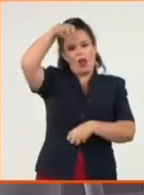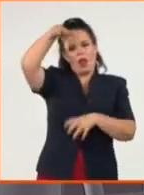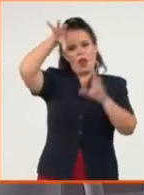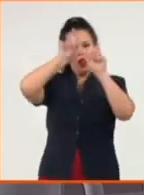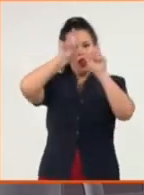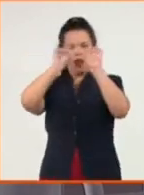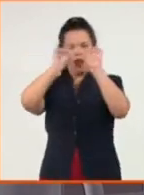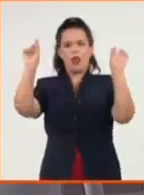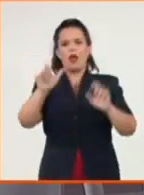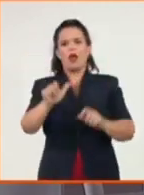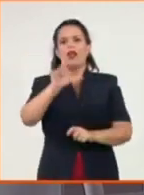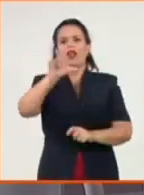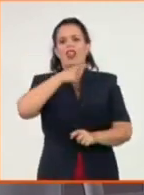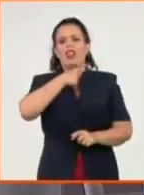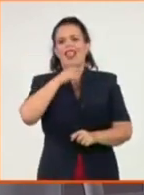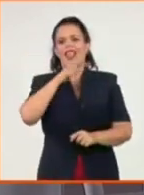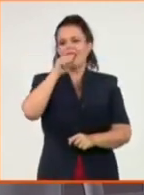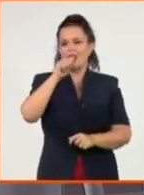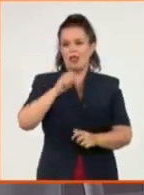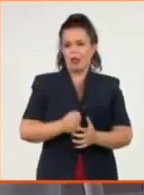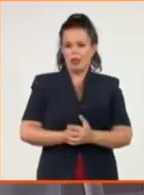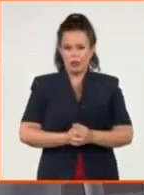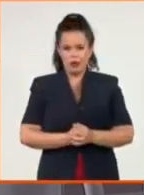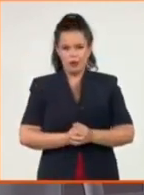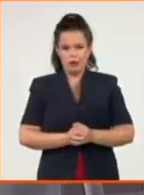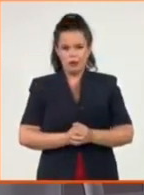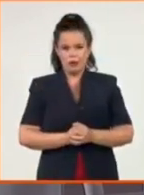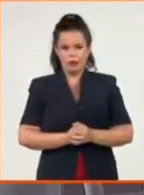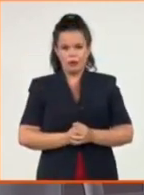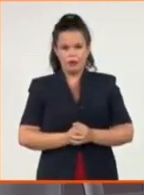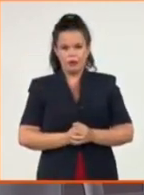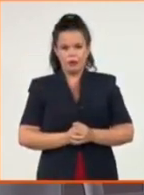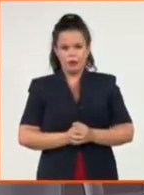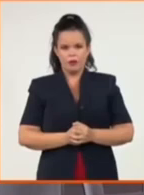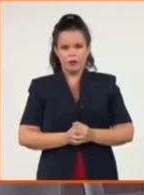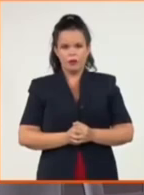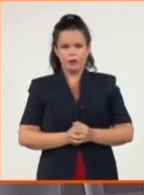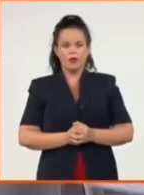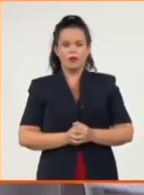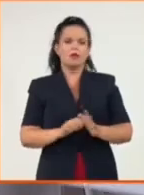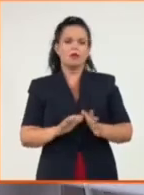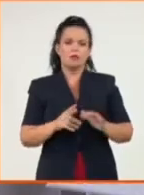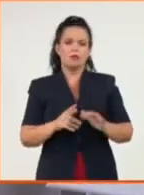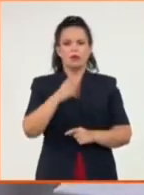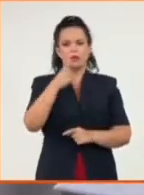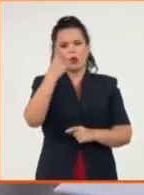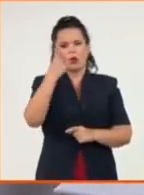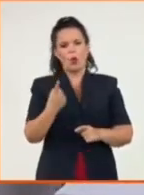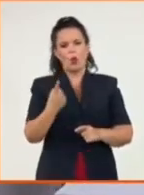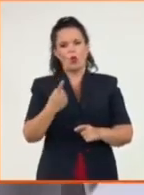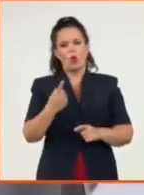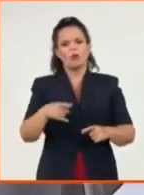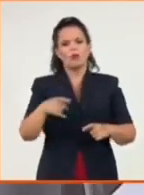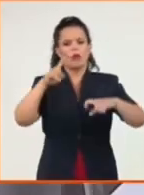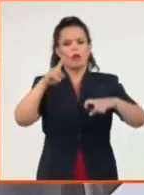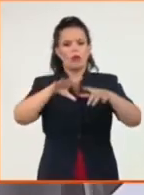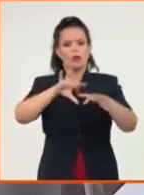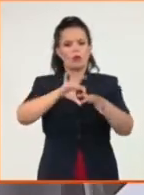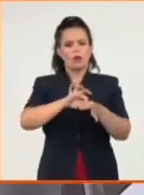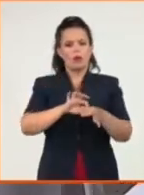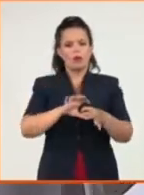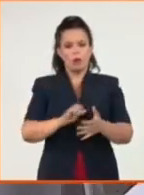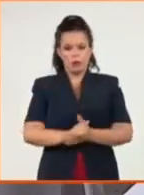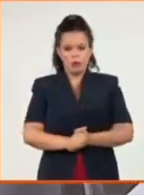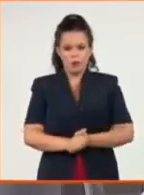mis sistemas fotovoltaicos conectados a través de un kilowatt también y 130.000 cocinas de inducción